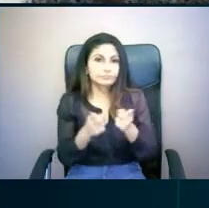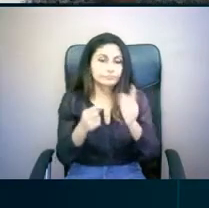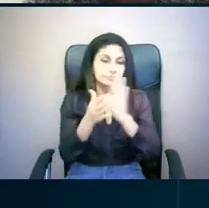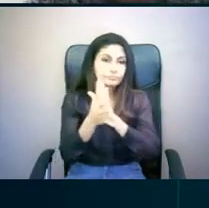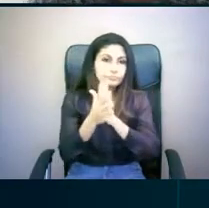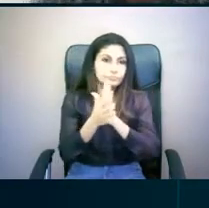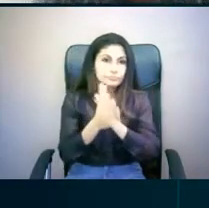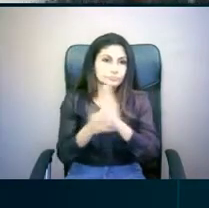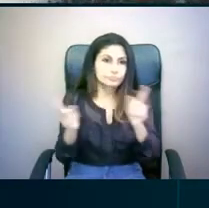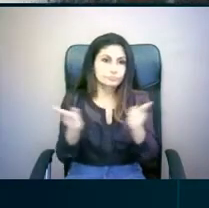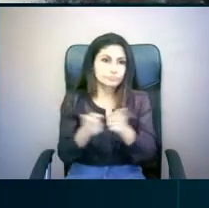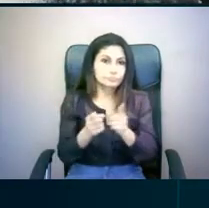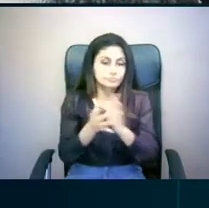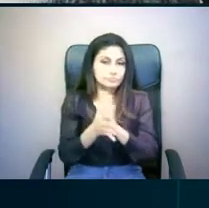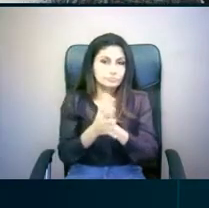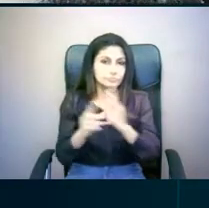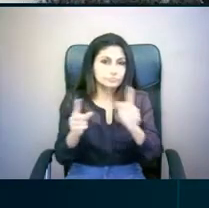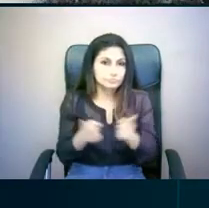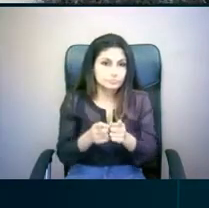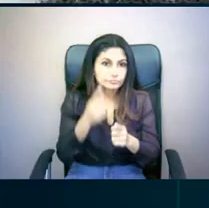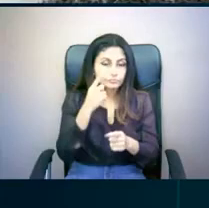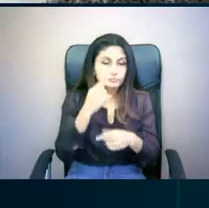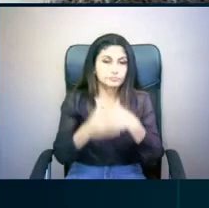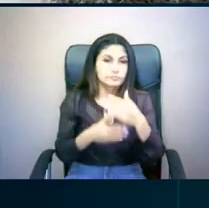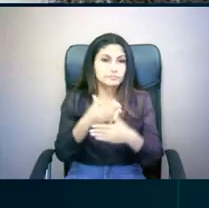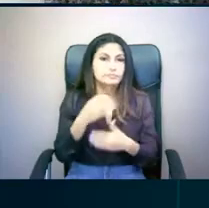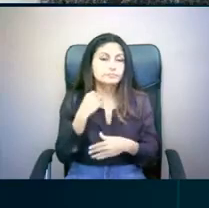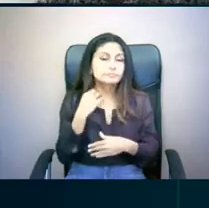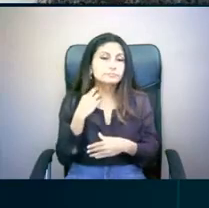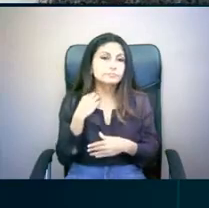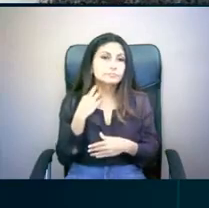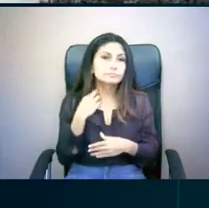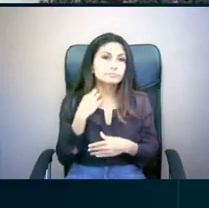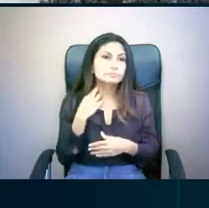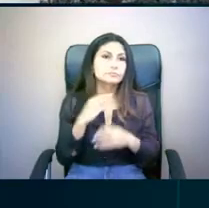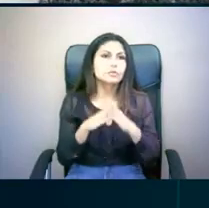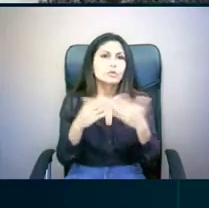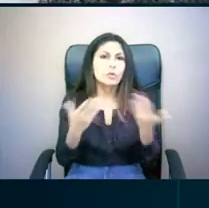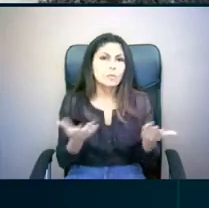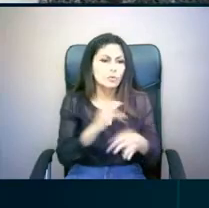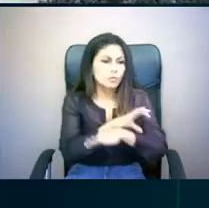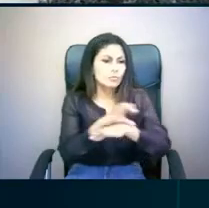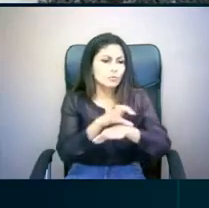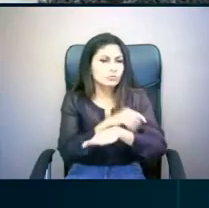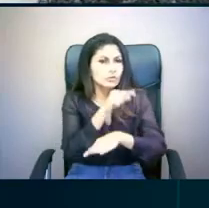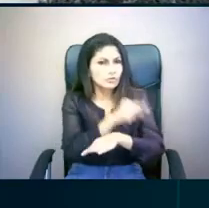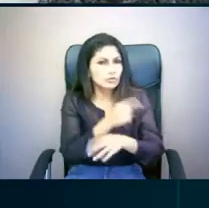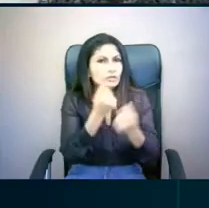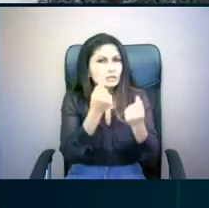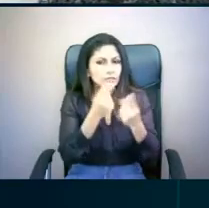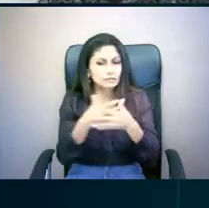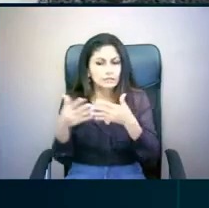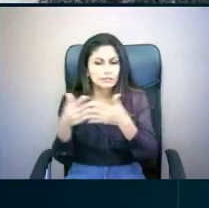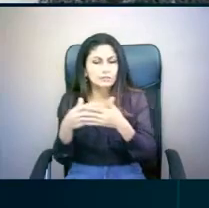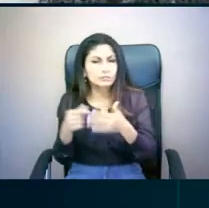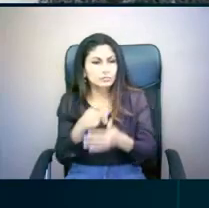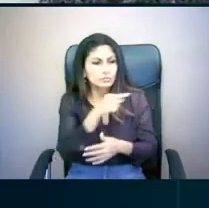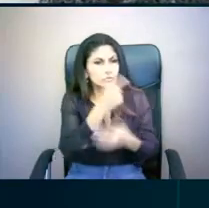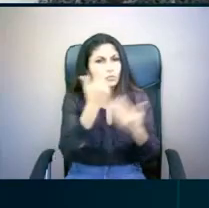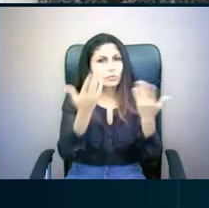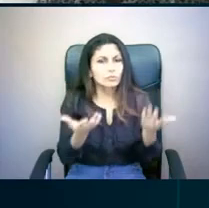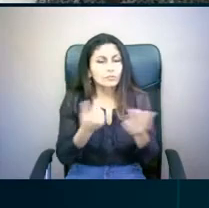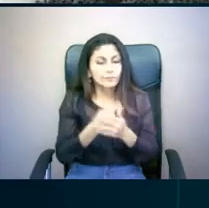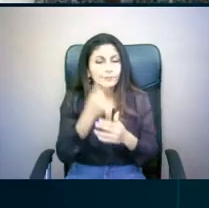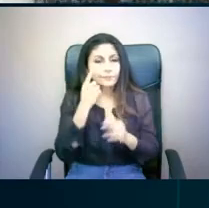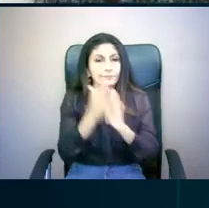muy compacto, por así decirlo, vamos a ver un poquitico de cómo es que entienden los ordenadores los textos. Aquí de pronto quiero